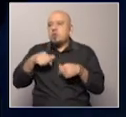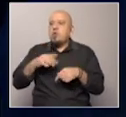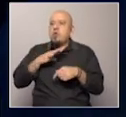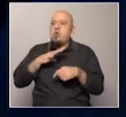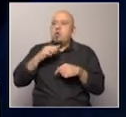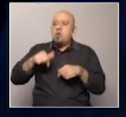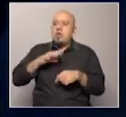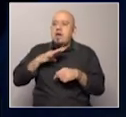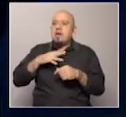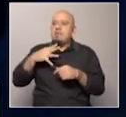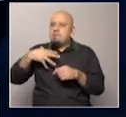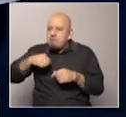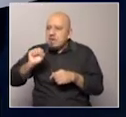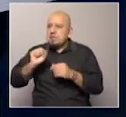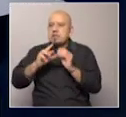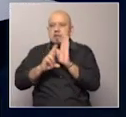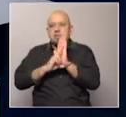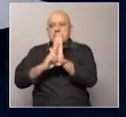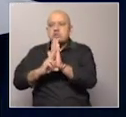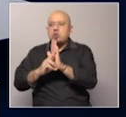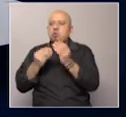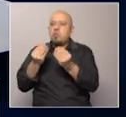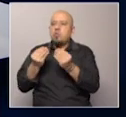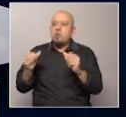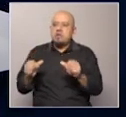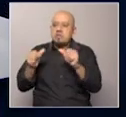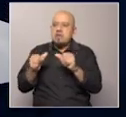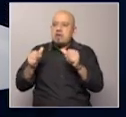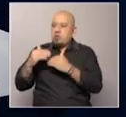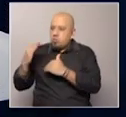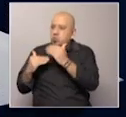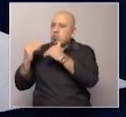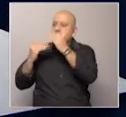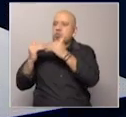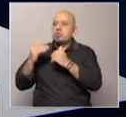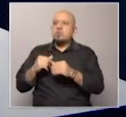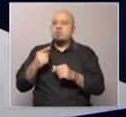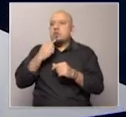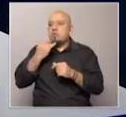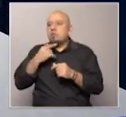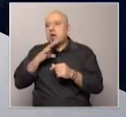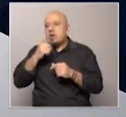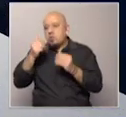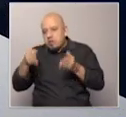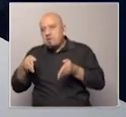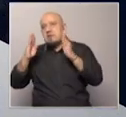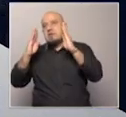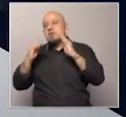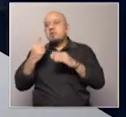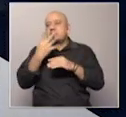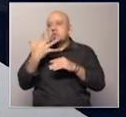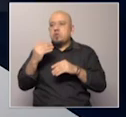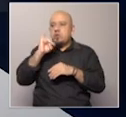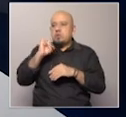mucho más reglamentación en términos de cómo hacer ciudad y vos sin embargo hay un edificio en 20 mayor y